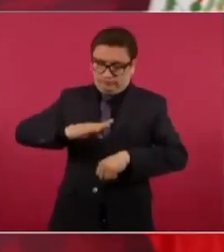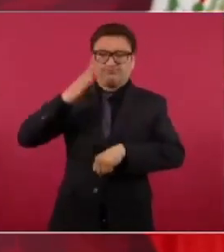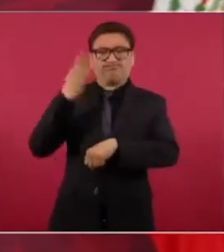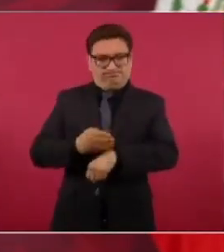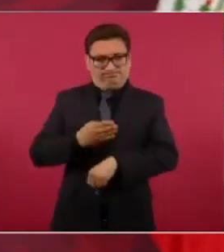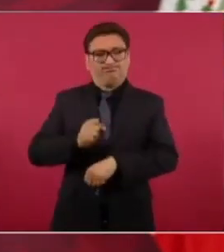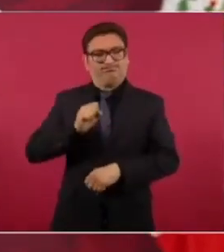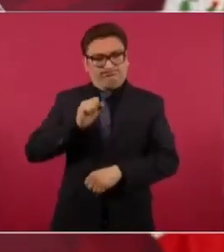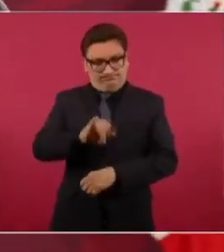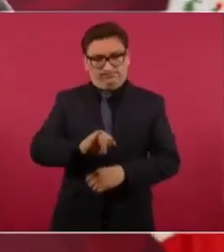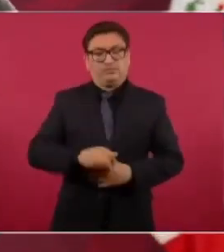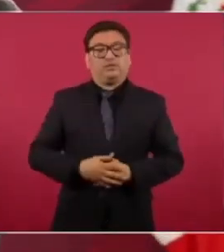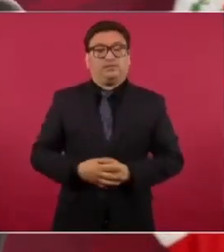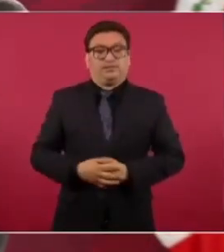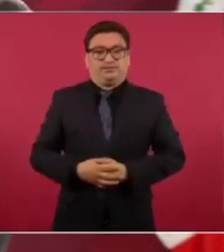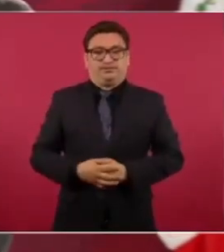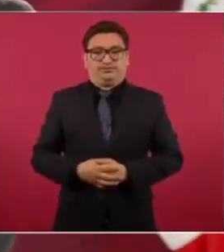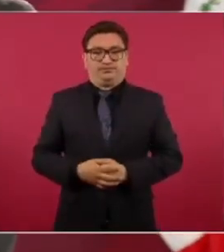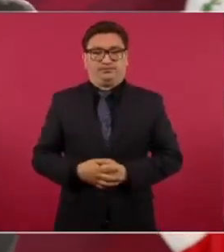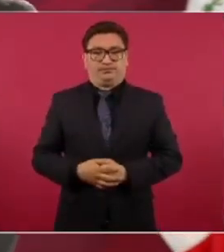El que no haya